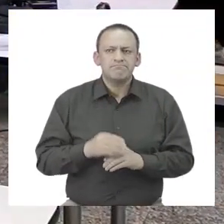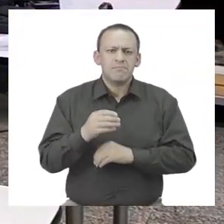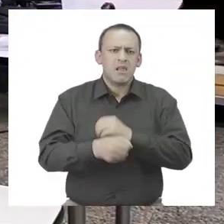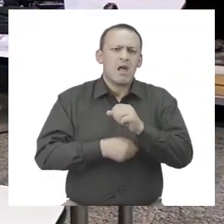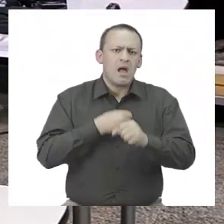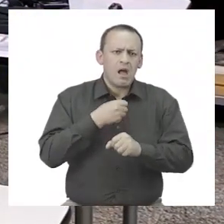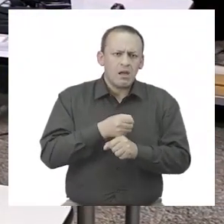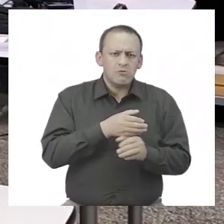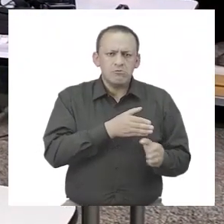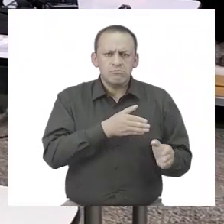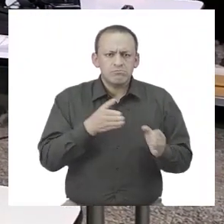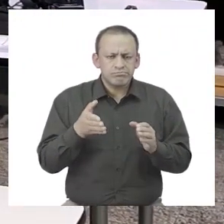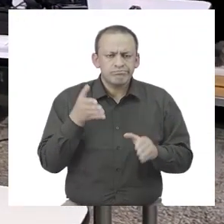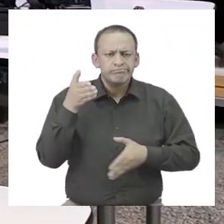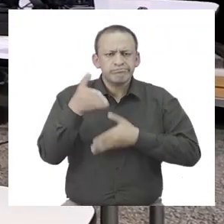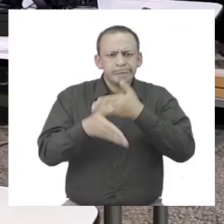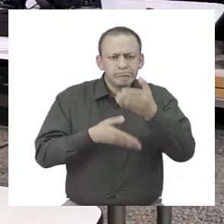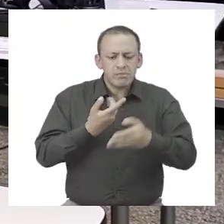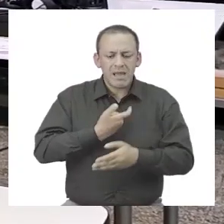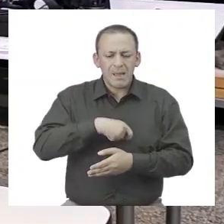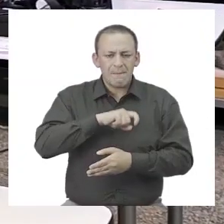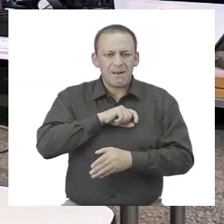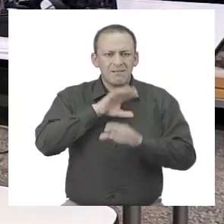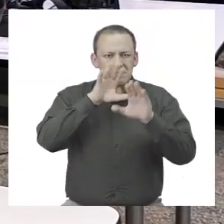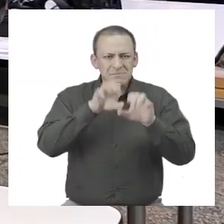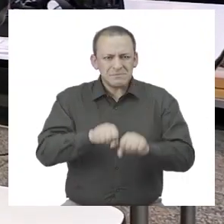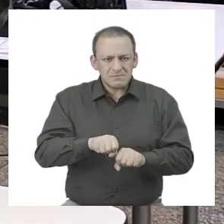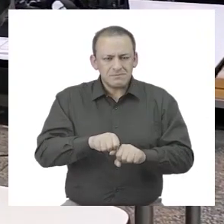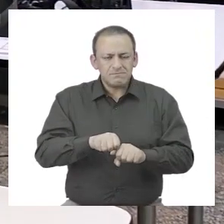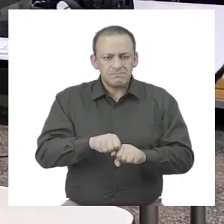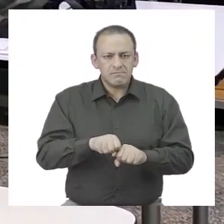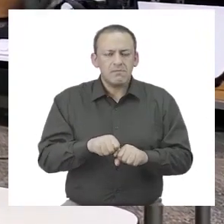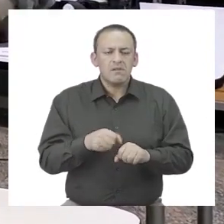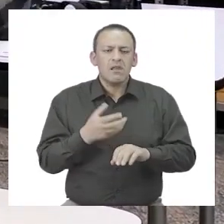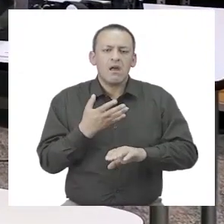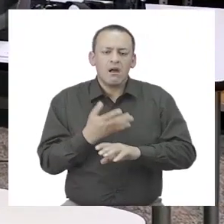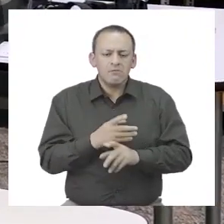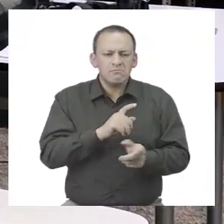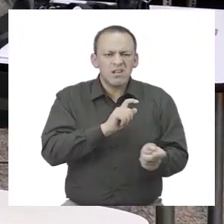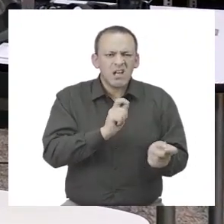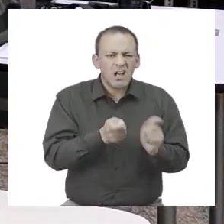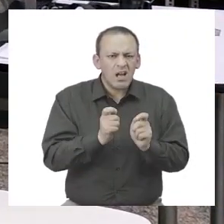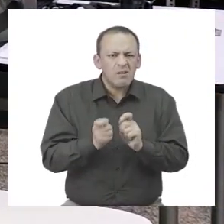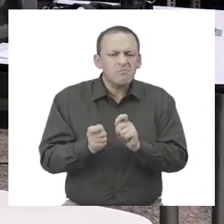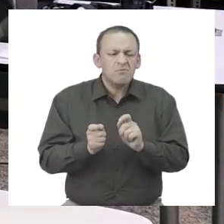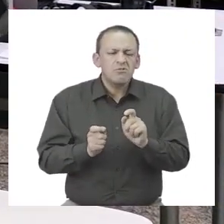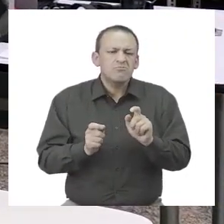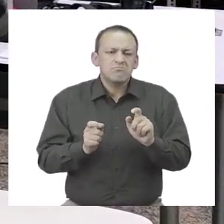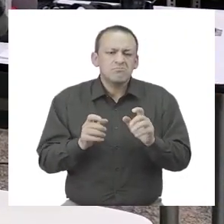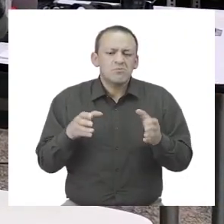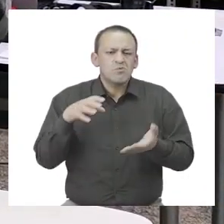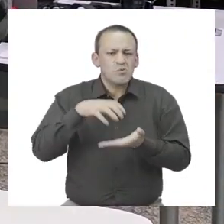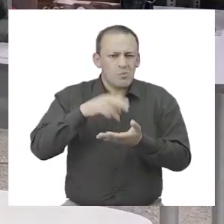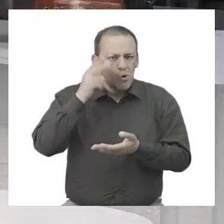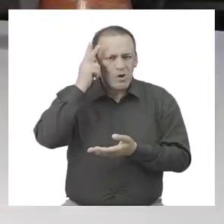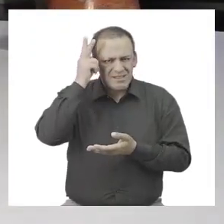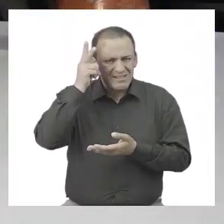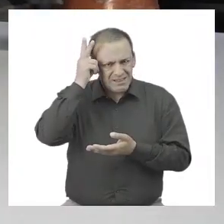época colonial española, ¿no es cierto?, si bien existe mucha transformación en sociedades